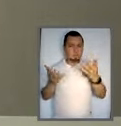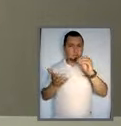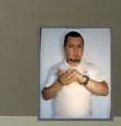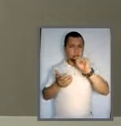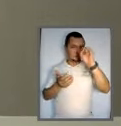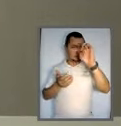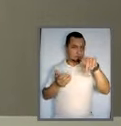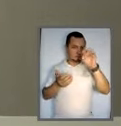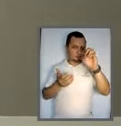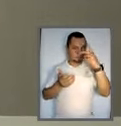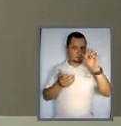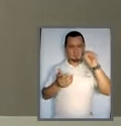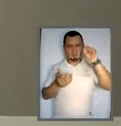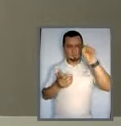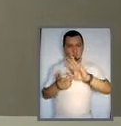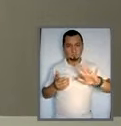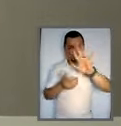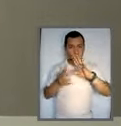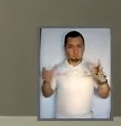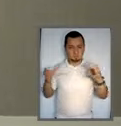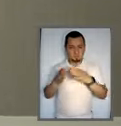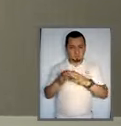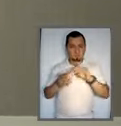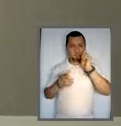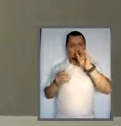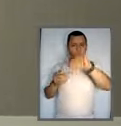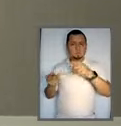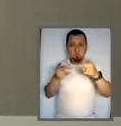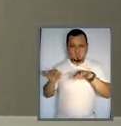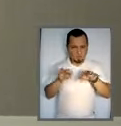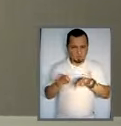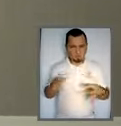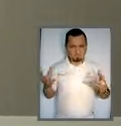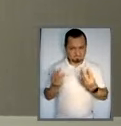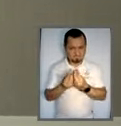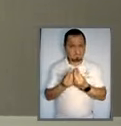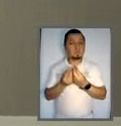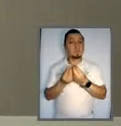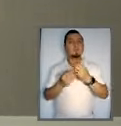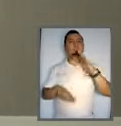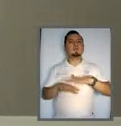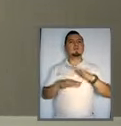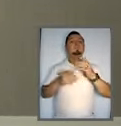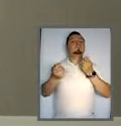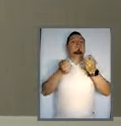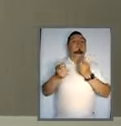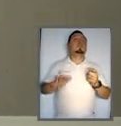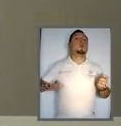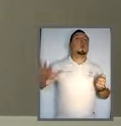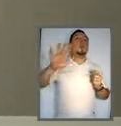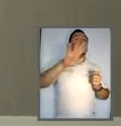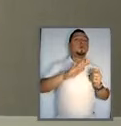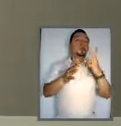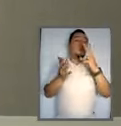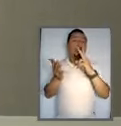estamos muy conscientes que el hecho de la renovación de labores va a movilizar a mucho más de